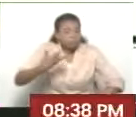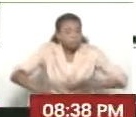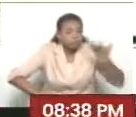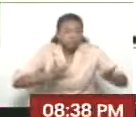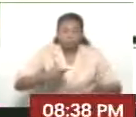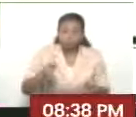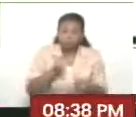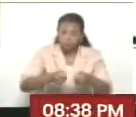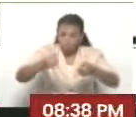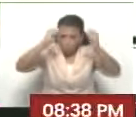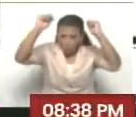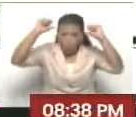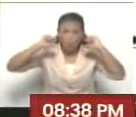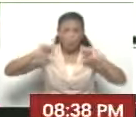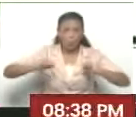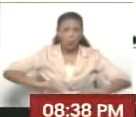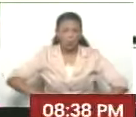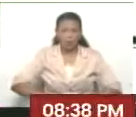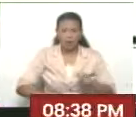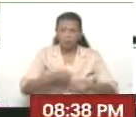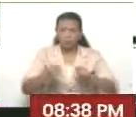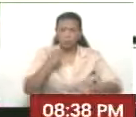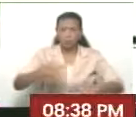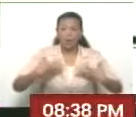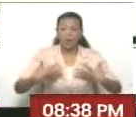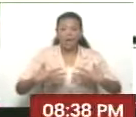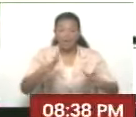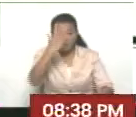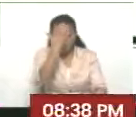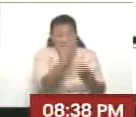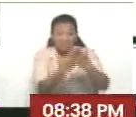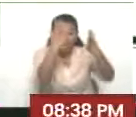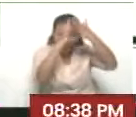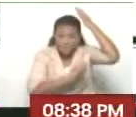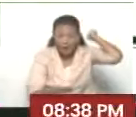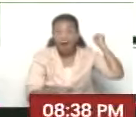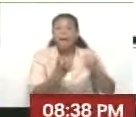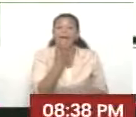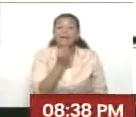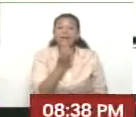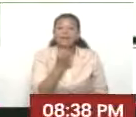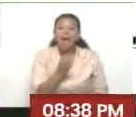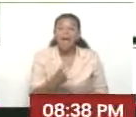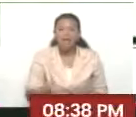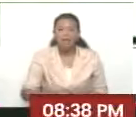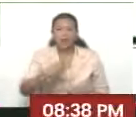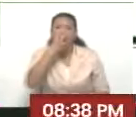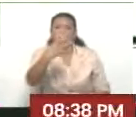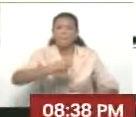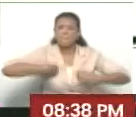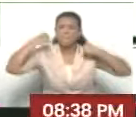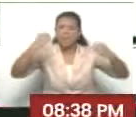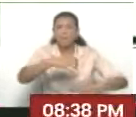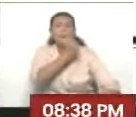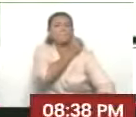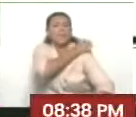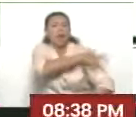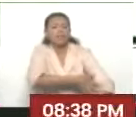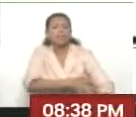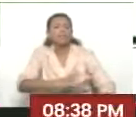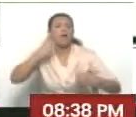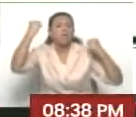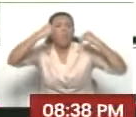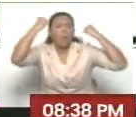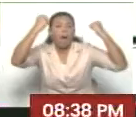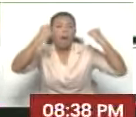vivo desde Washington frente a la embajada de Israel gritando que viva Palestina.